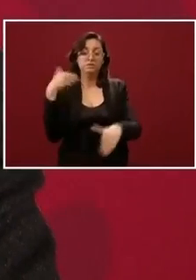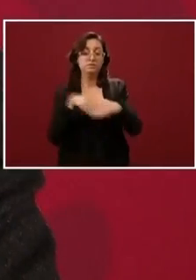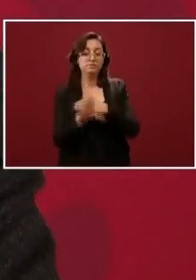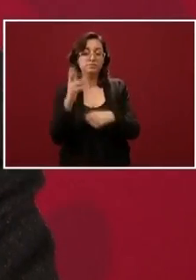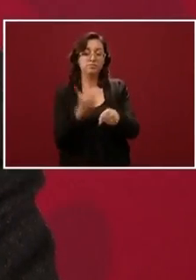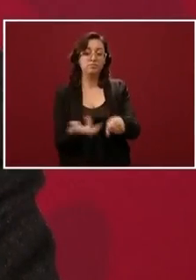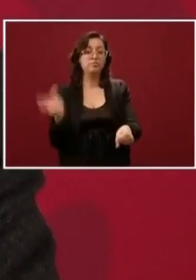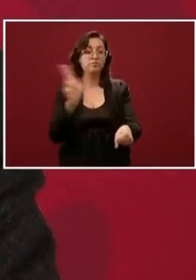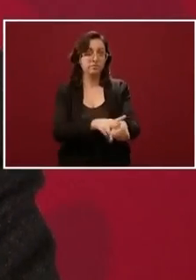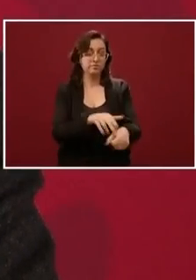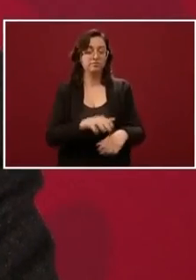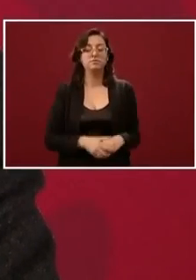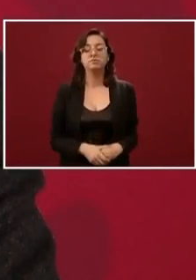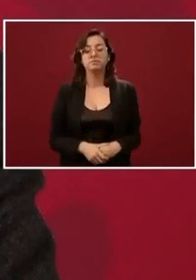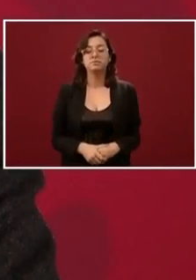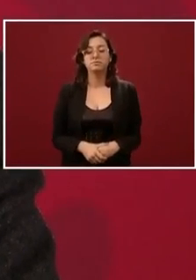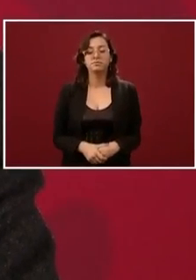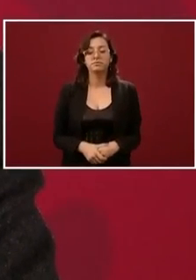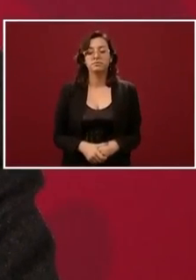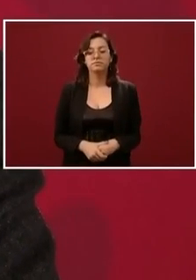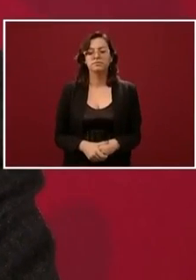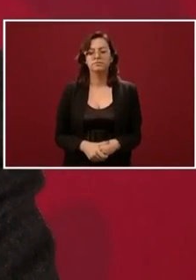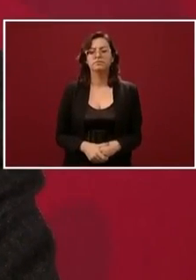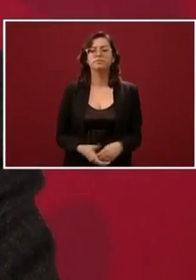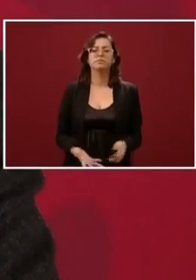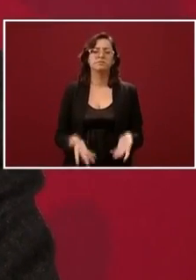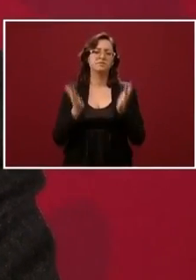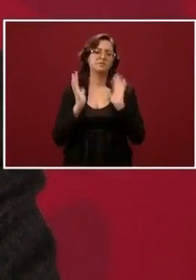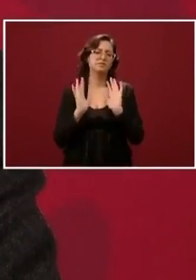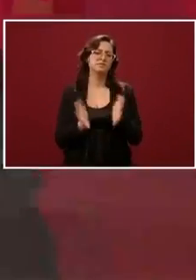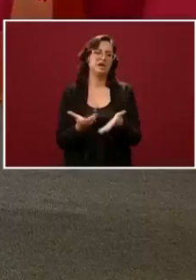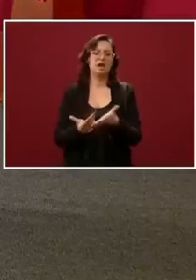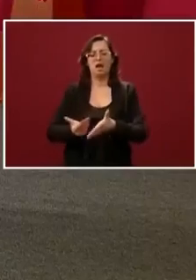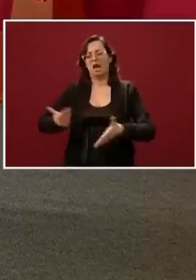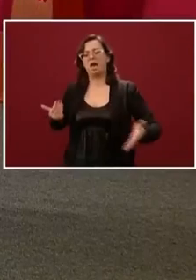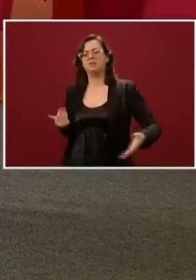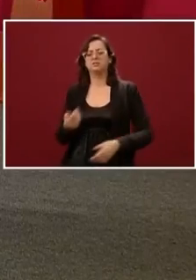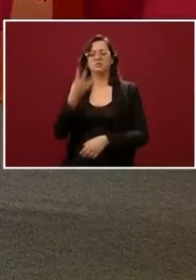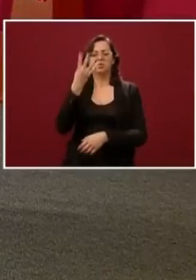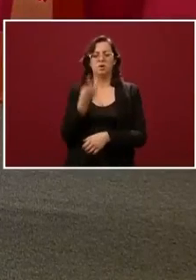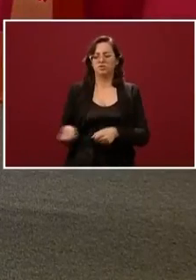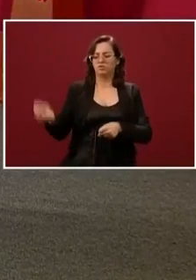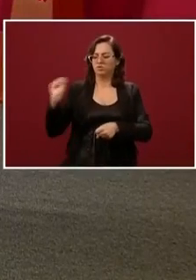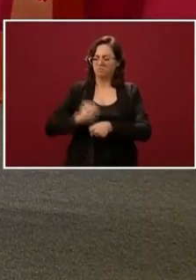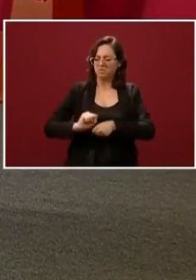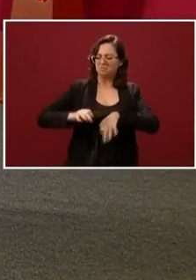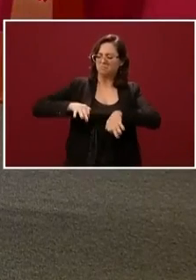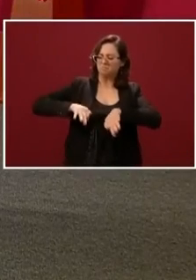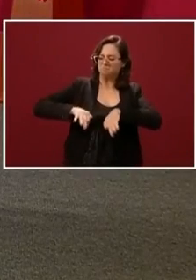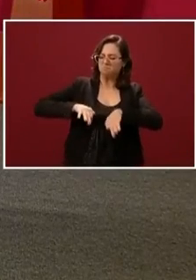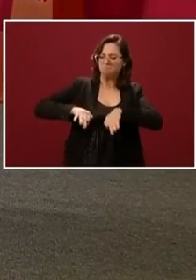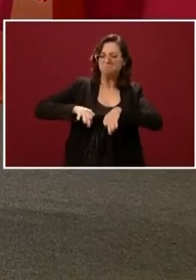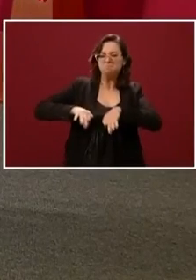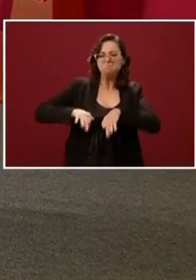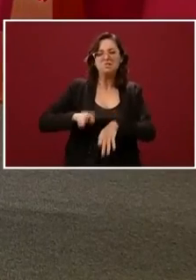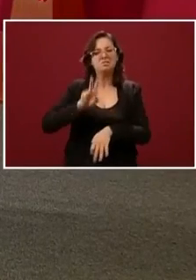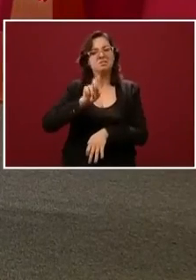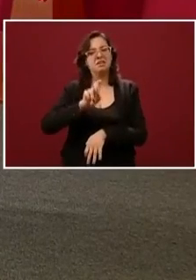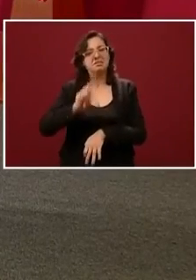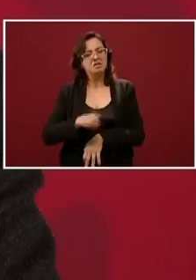como habíamos comentado también, llevamos ya 4 semanas de trabajo técnico en donde las